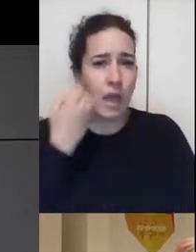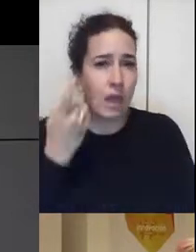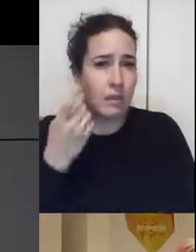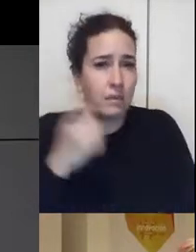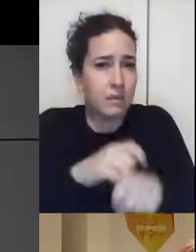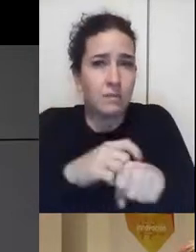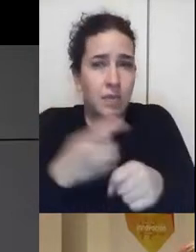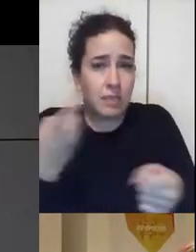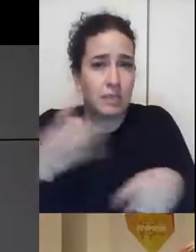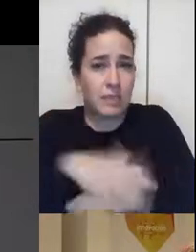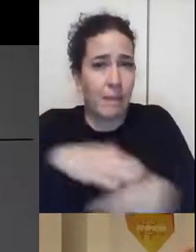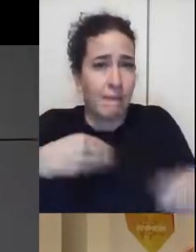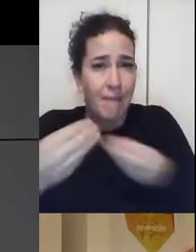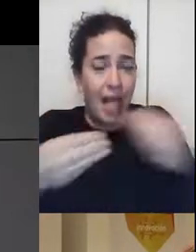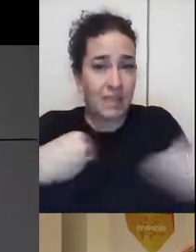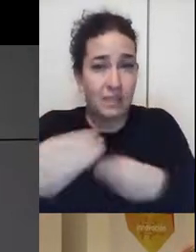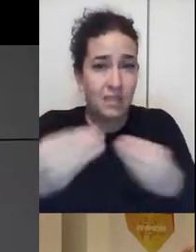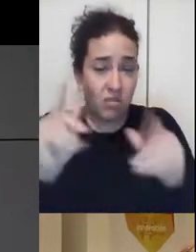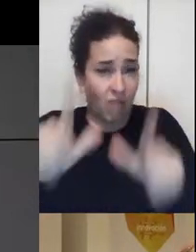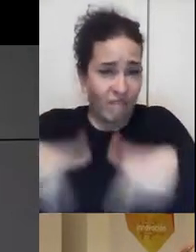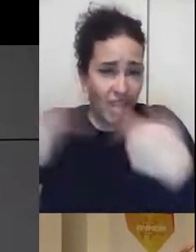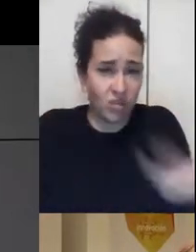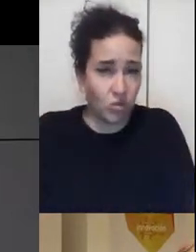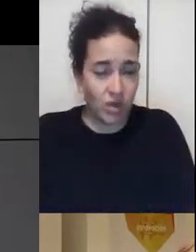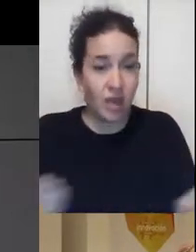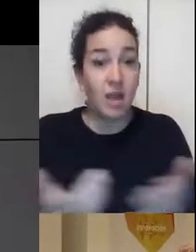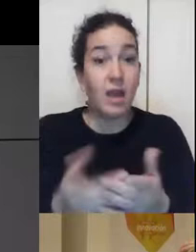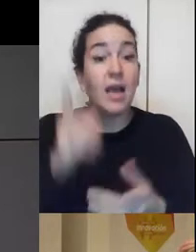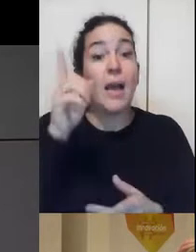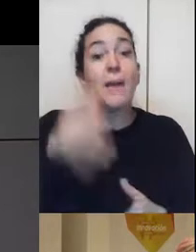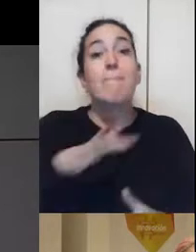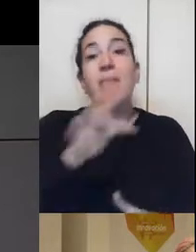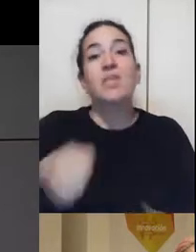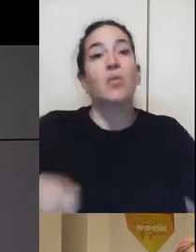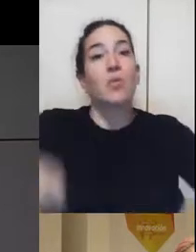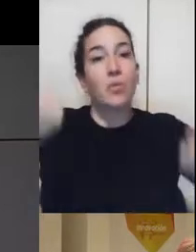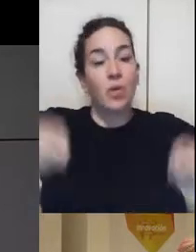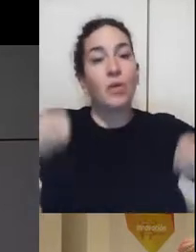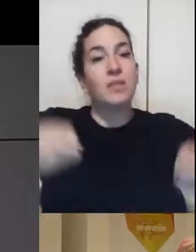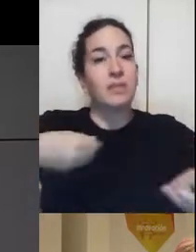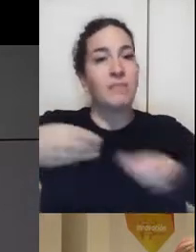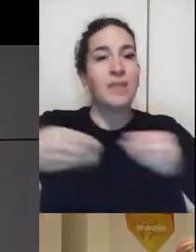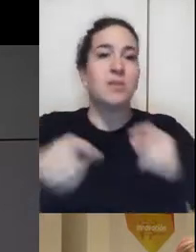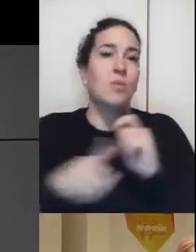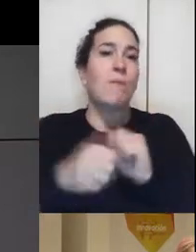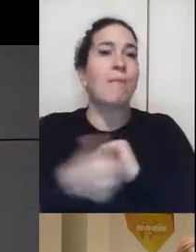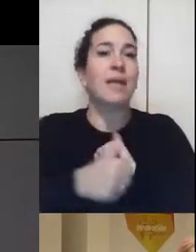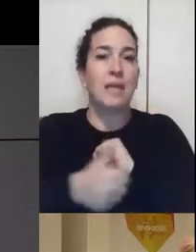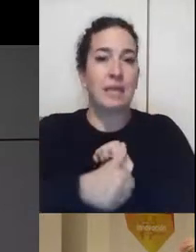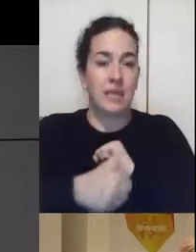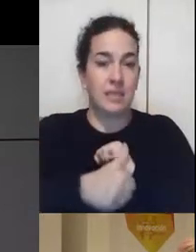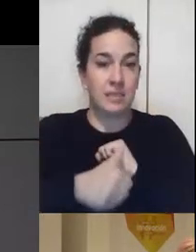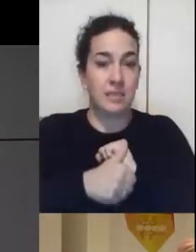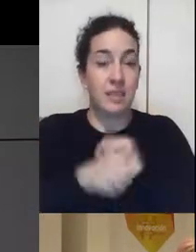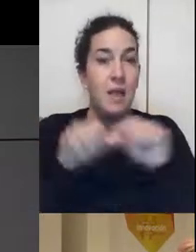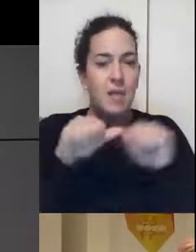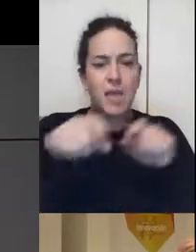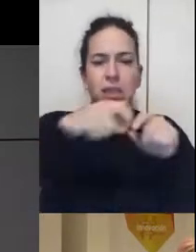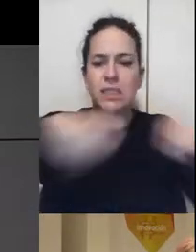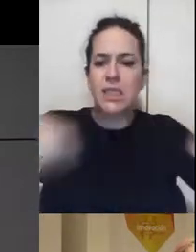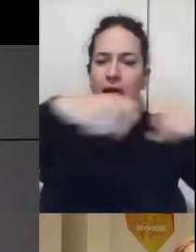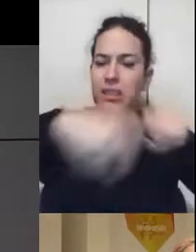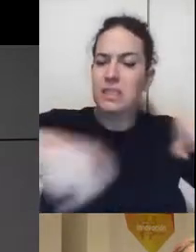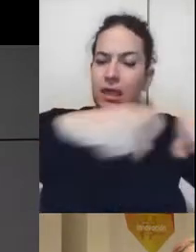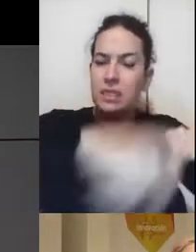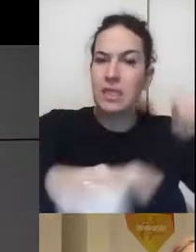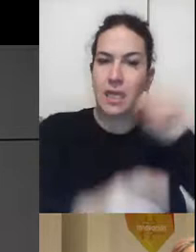de plástico que se va a tirar, bolsas de plástico como de patatas. A partir de ahí sacó tiras y empezó